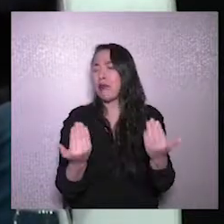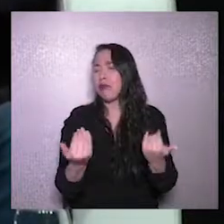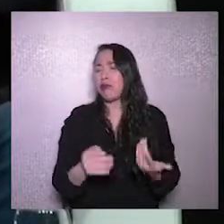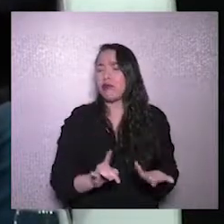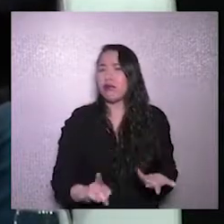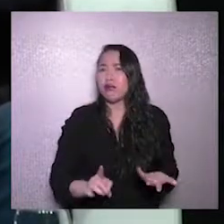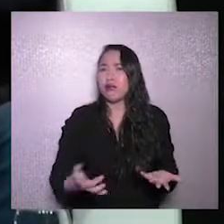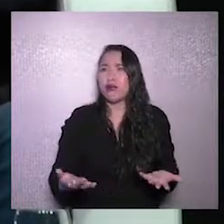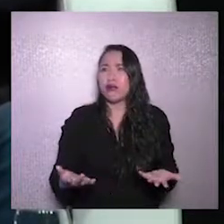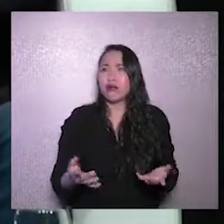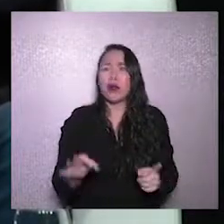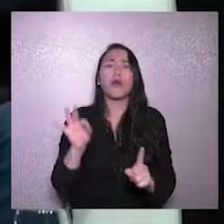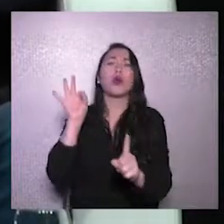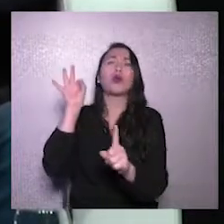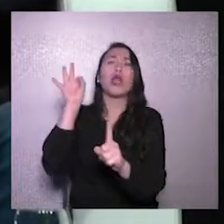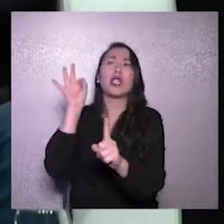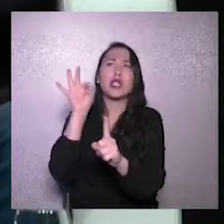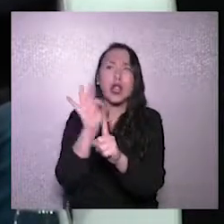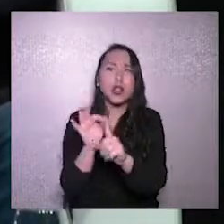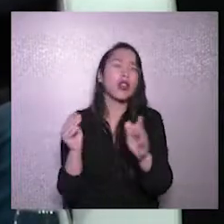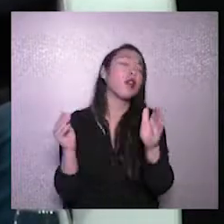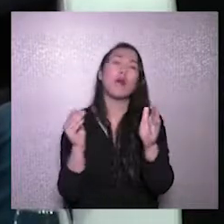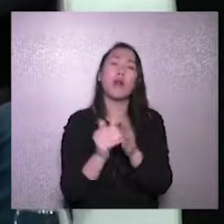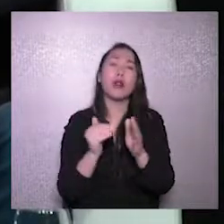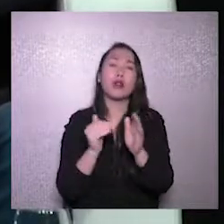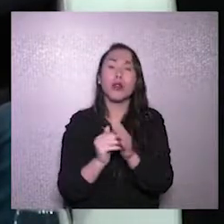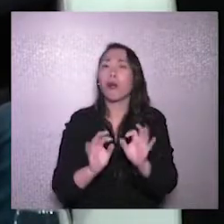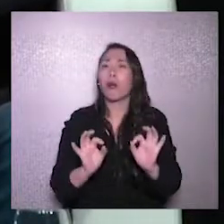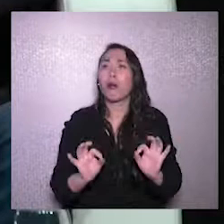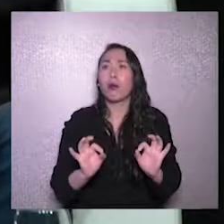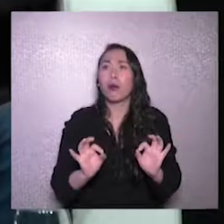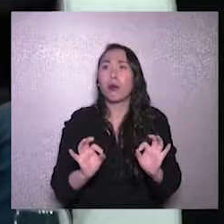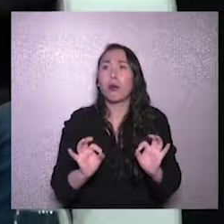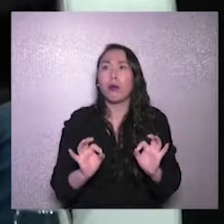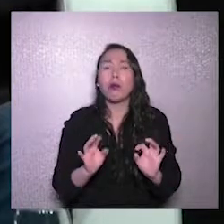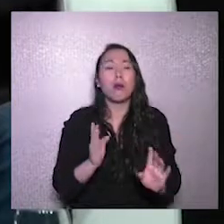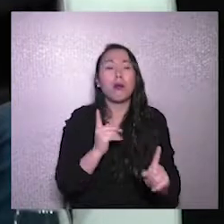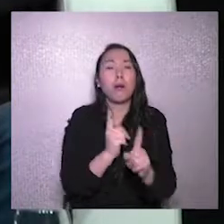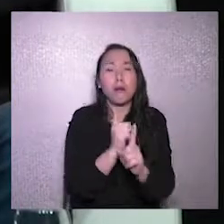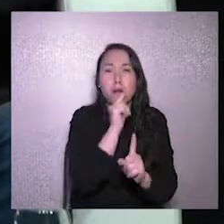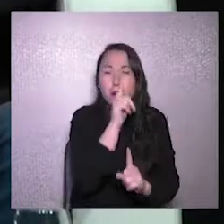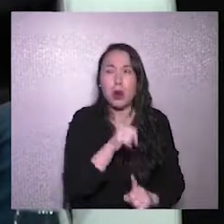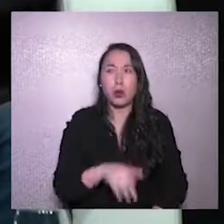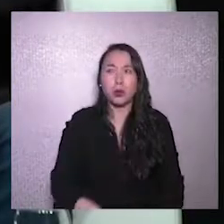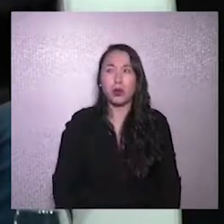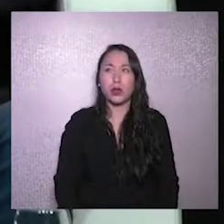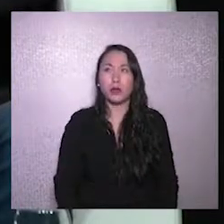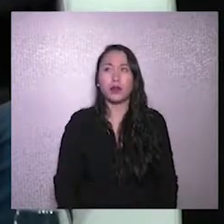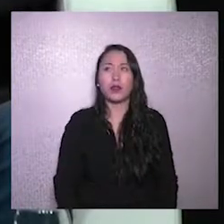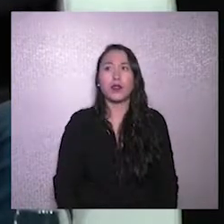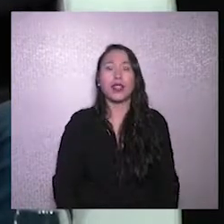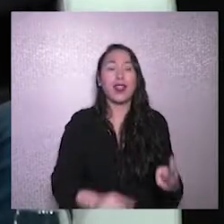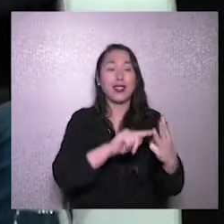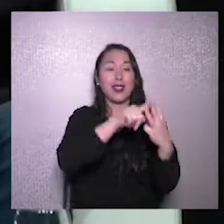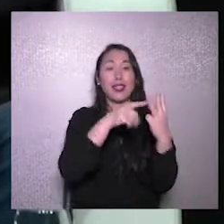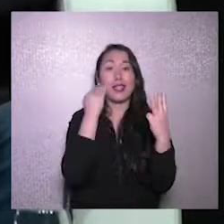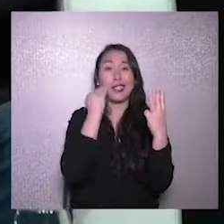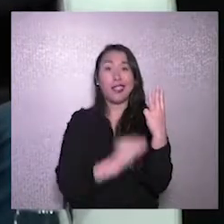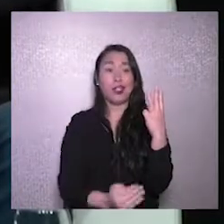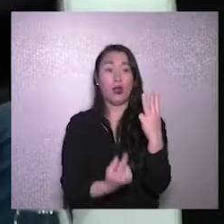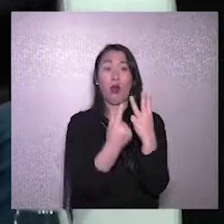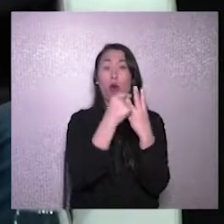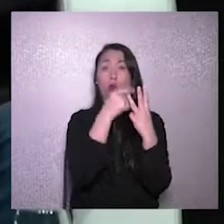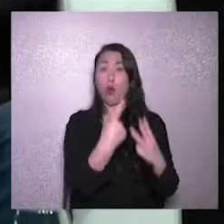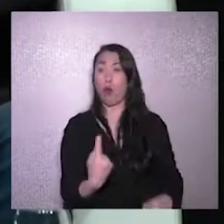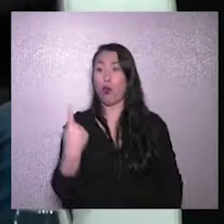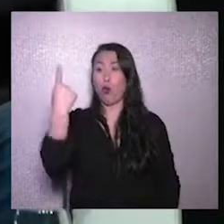innecesariamente puntualizado en el momento adecuado para hacer realizar consulta. 1 de 3 niños que nacen